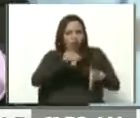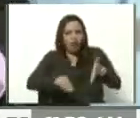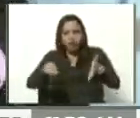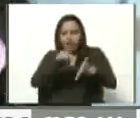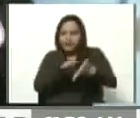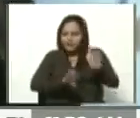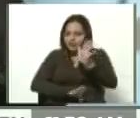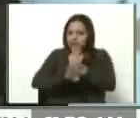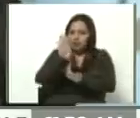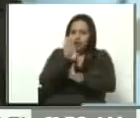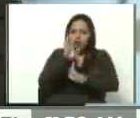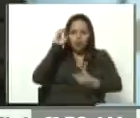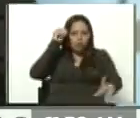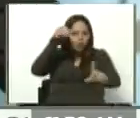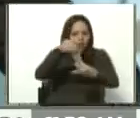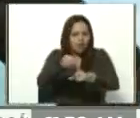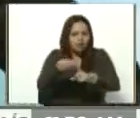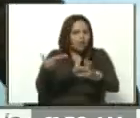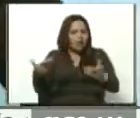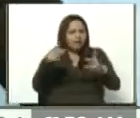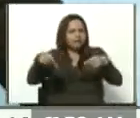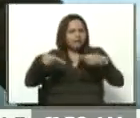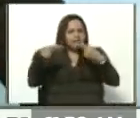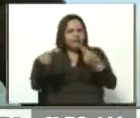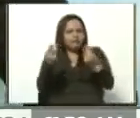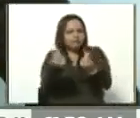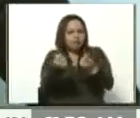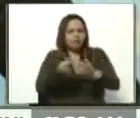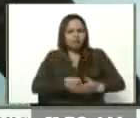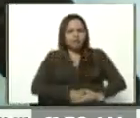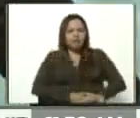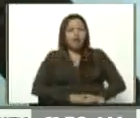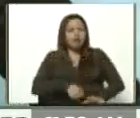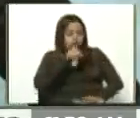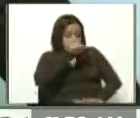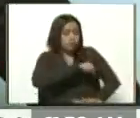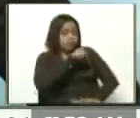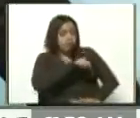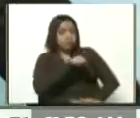crecimiento hacia el objetivo que es la recuperación. Sí, correcto. Ya